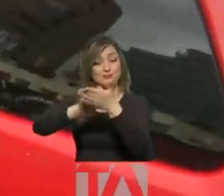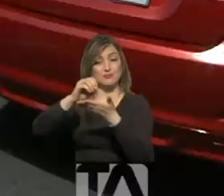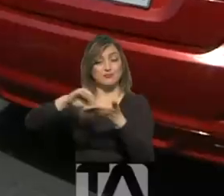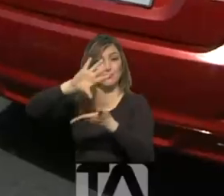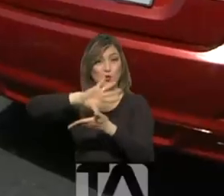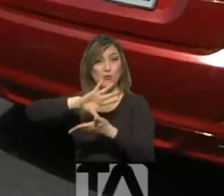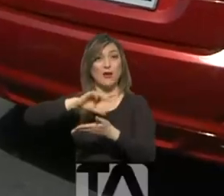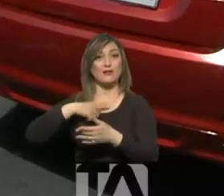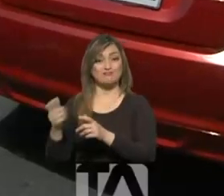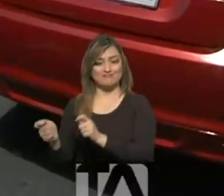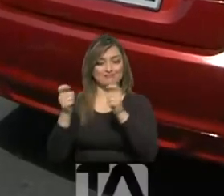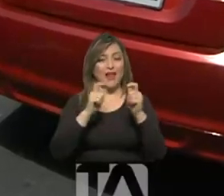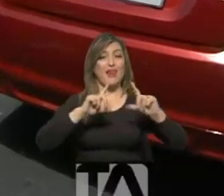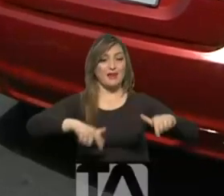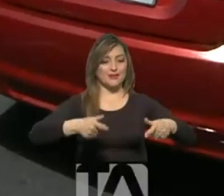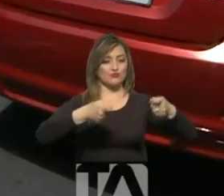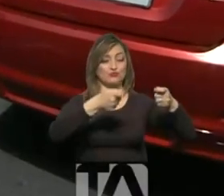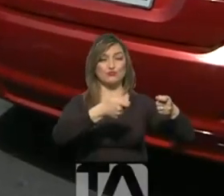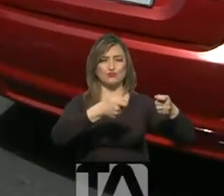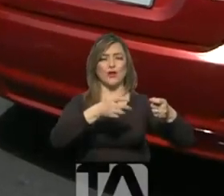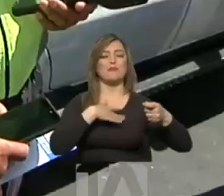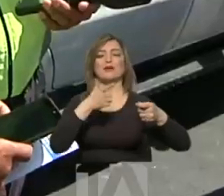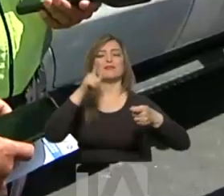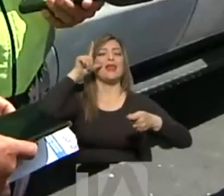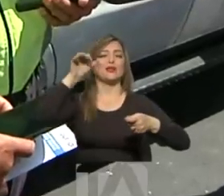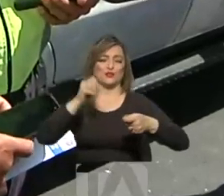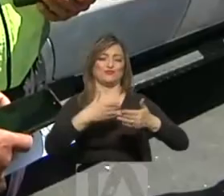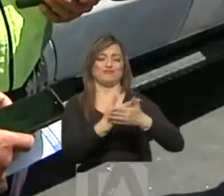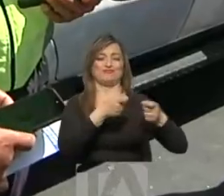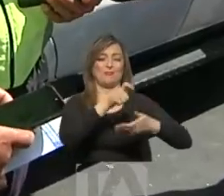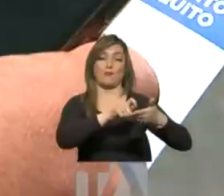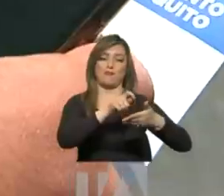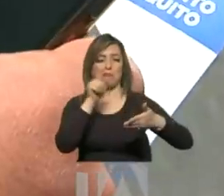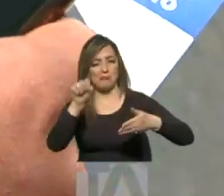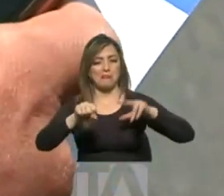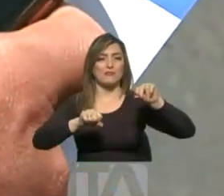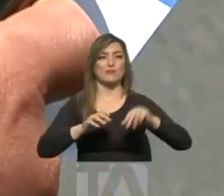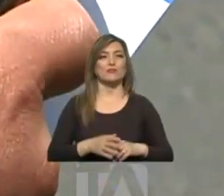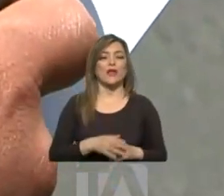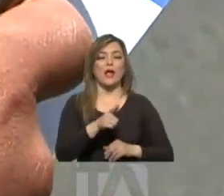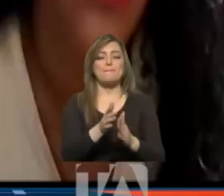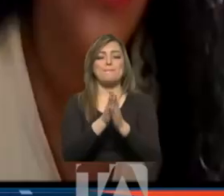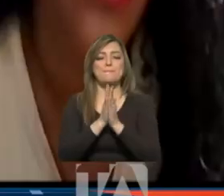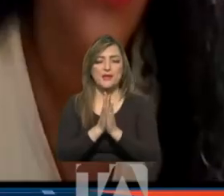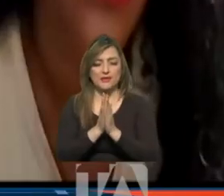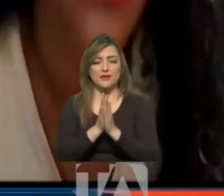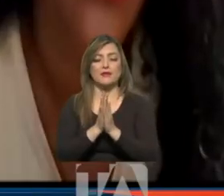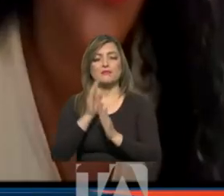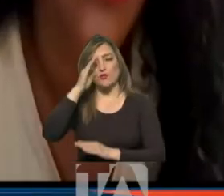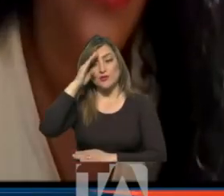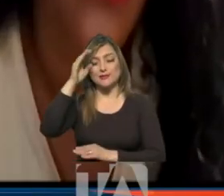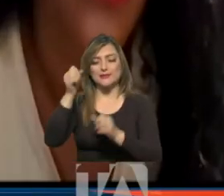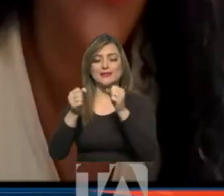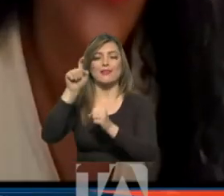del Ejecutivo para su registro, ordena que las instituciones de educación superior también puedan formar a los agentes de tránsito.